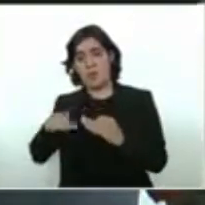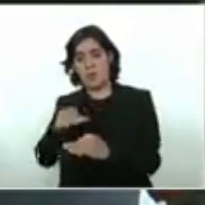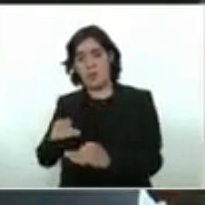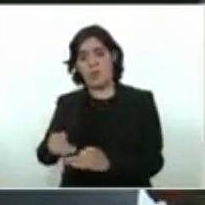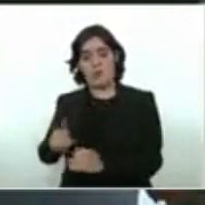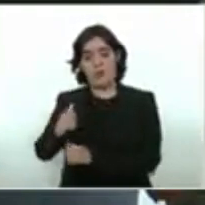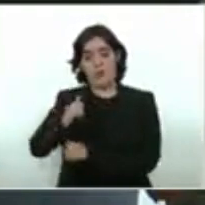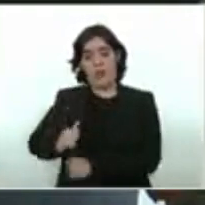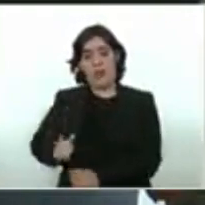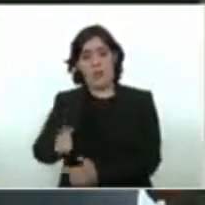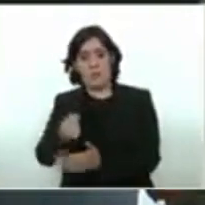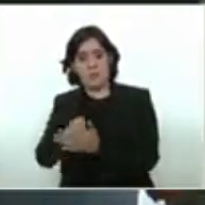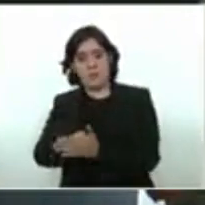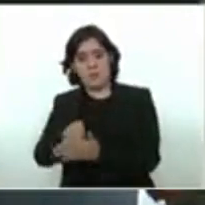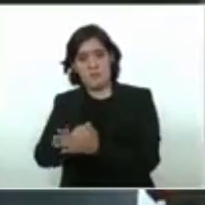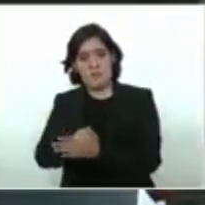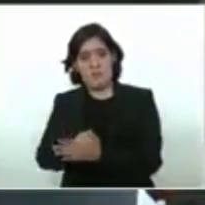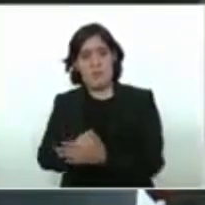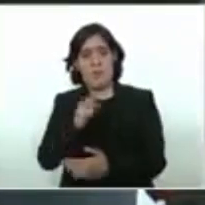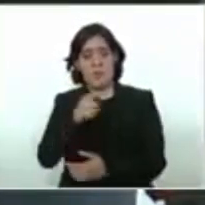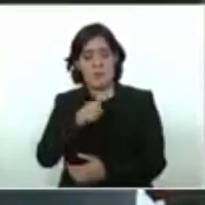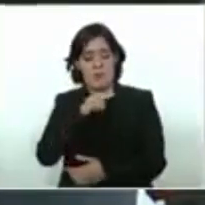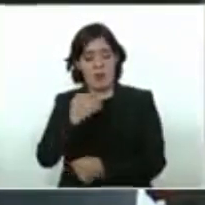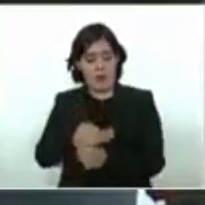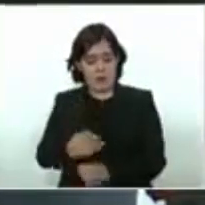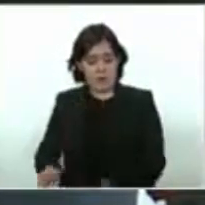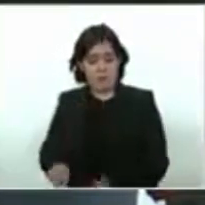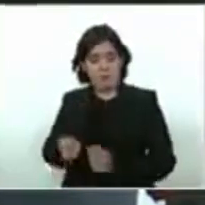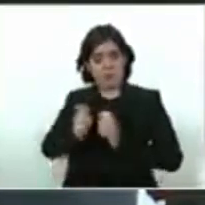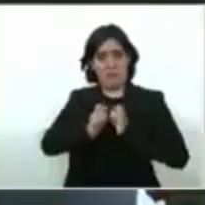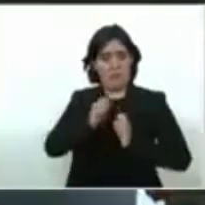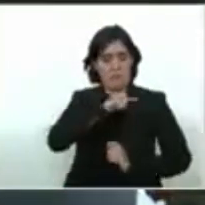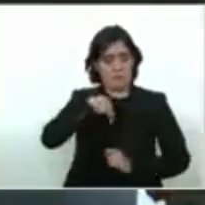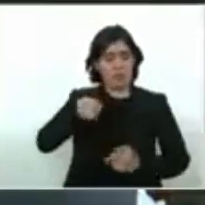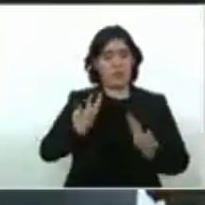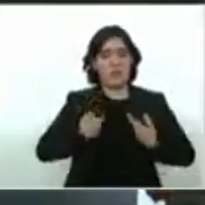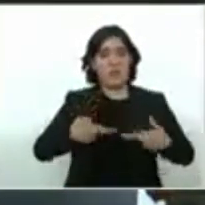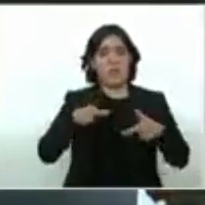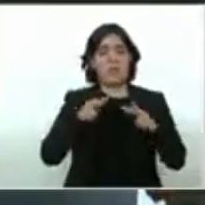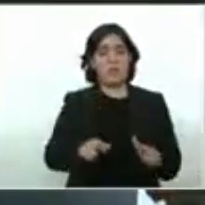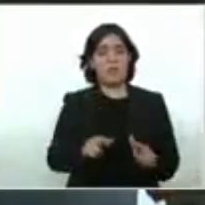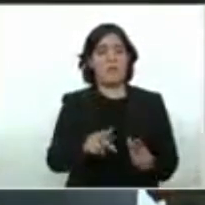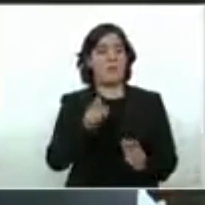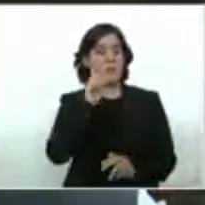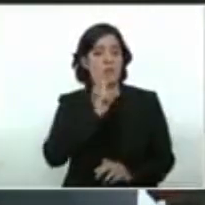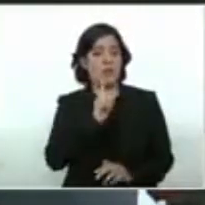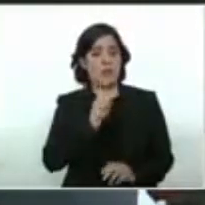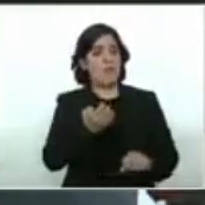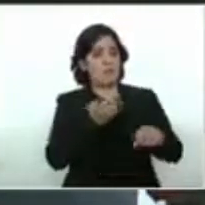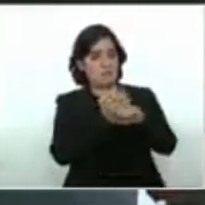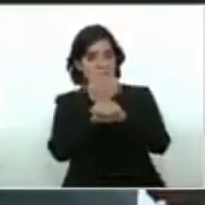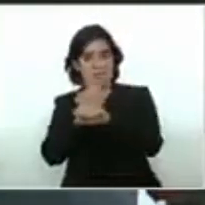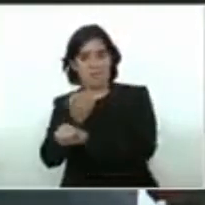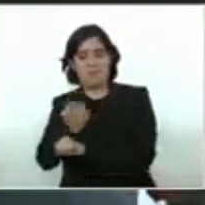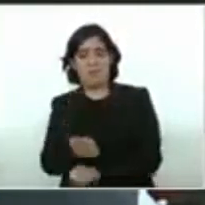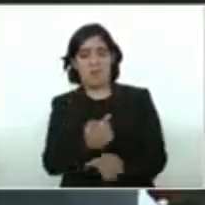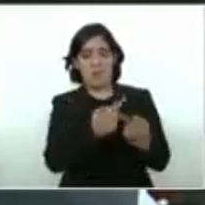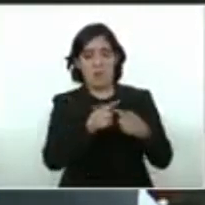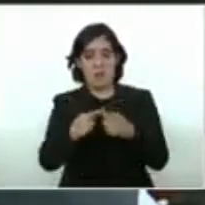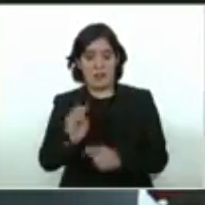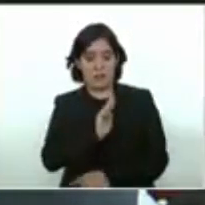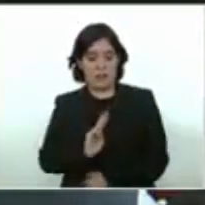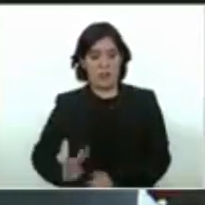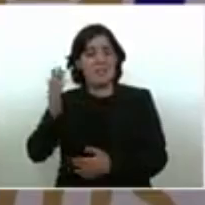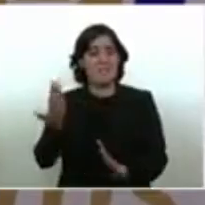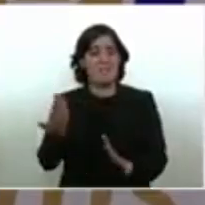y quienes hoy asumimos los espacios de representatividad en los estados y en los